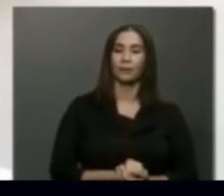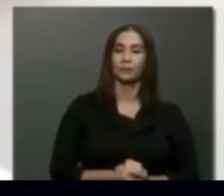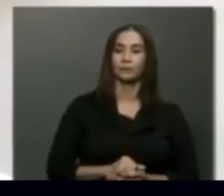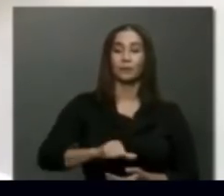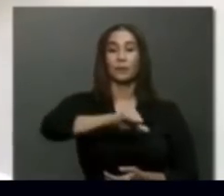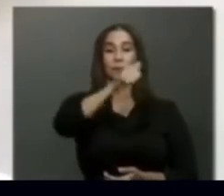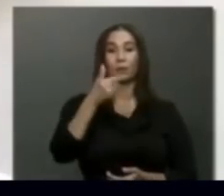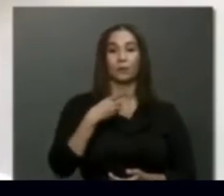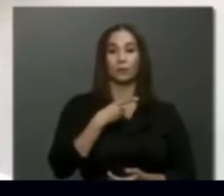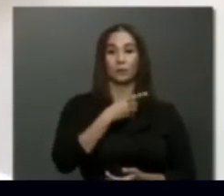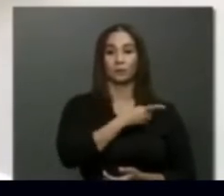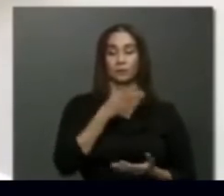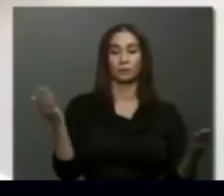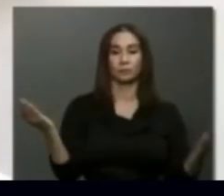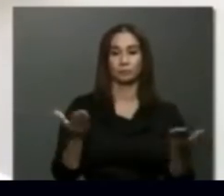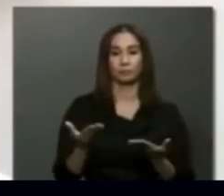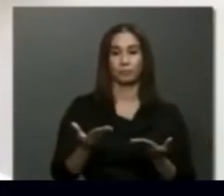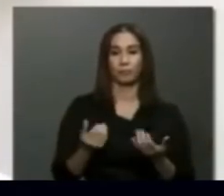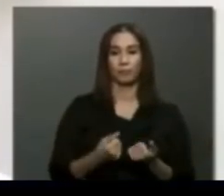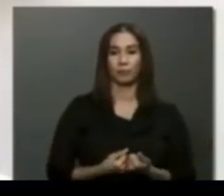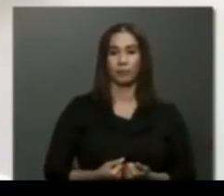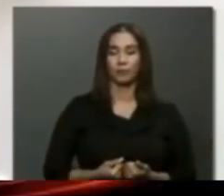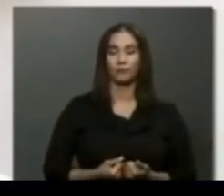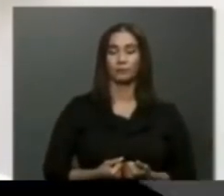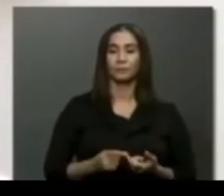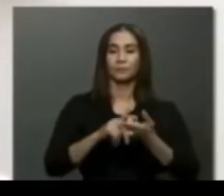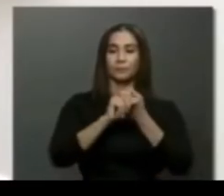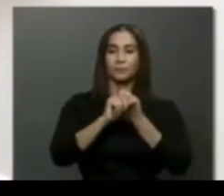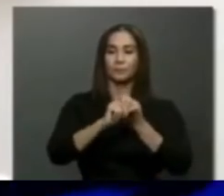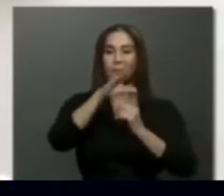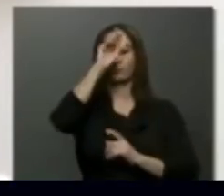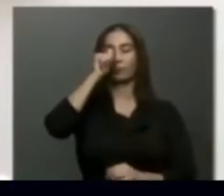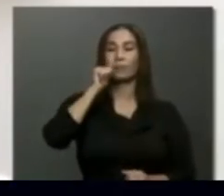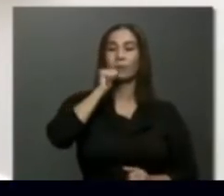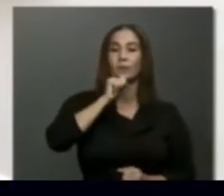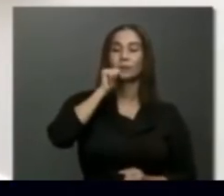y los diputados también aquí presentes. Amigas y amigos,